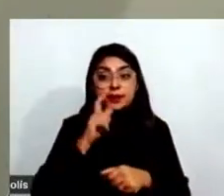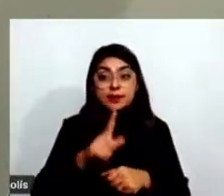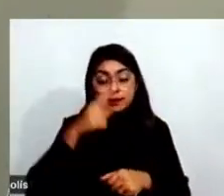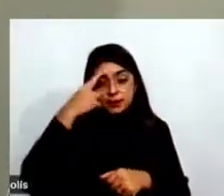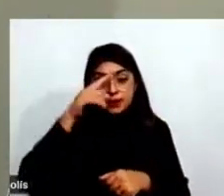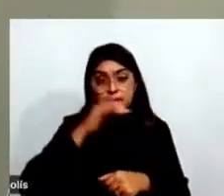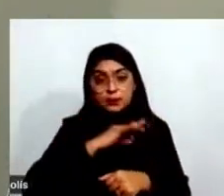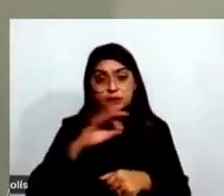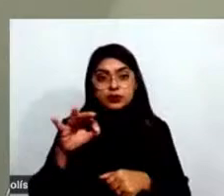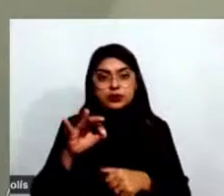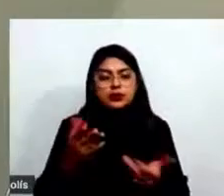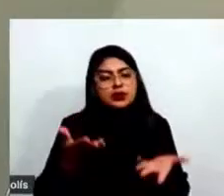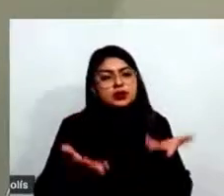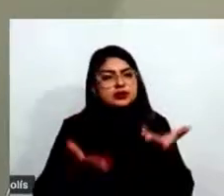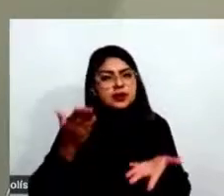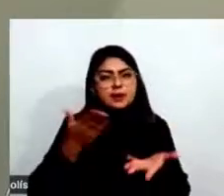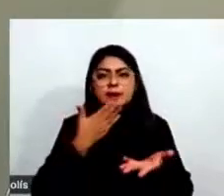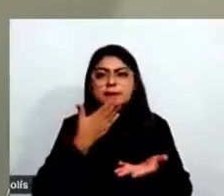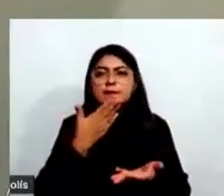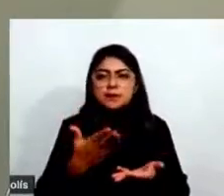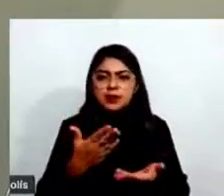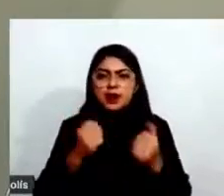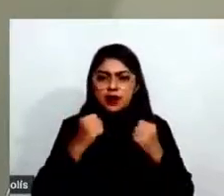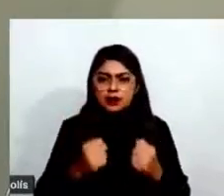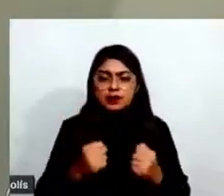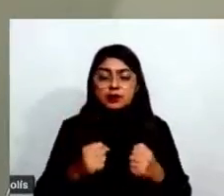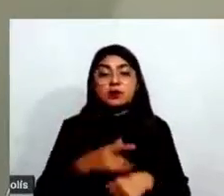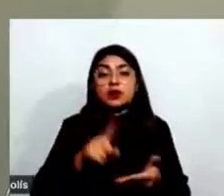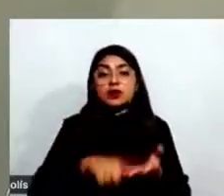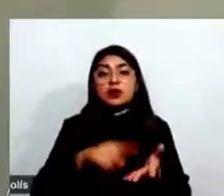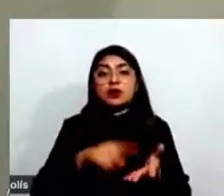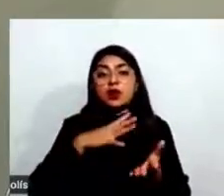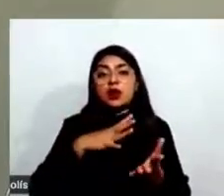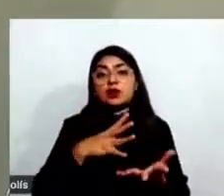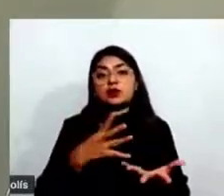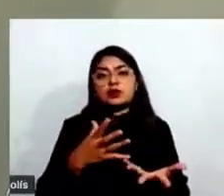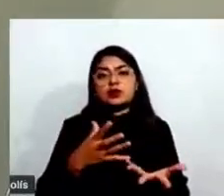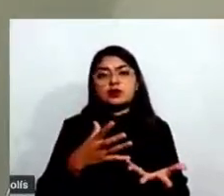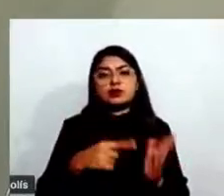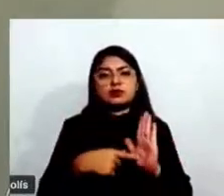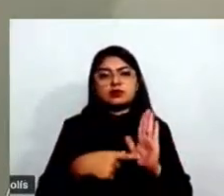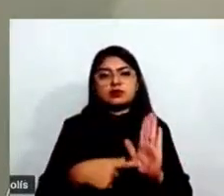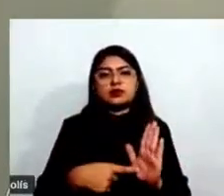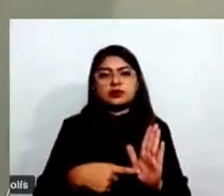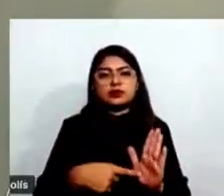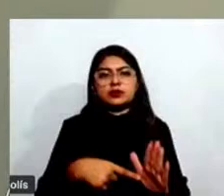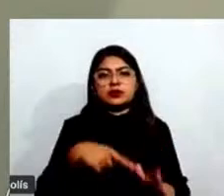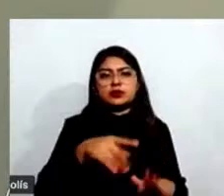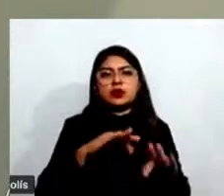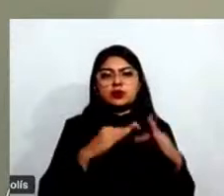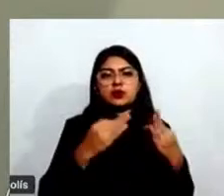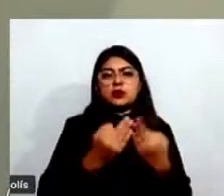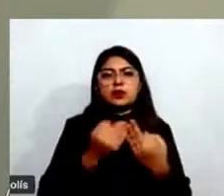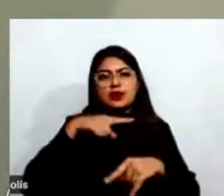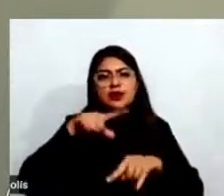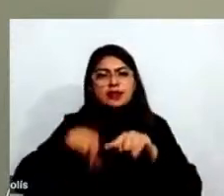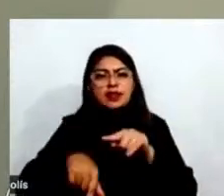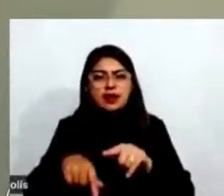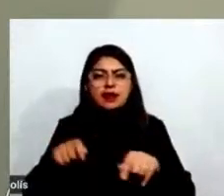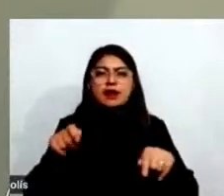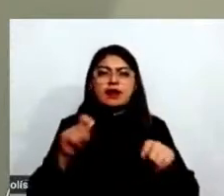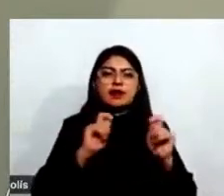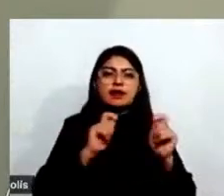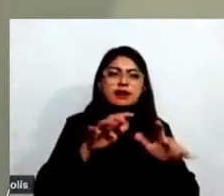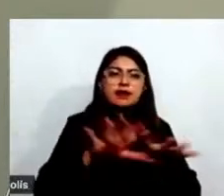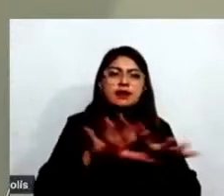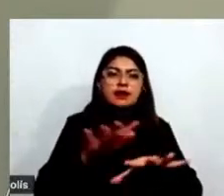el Estado entra en ese juego y también comienza un poco como a quitarle casos, a reasignarlos y demás, y la Corte entiende